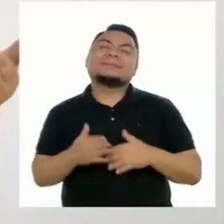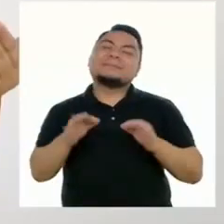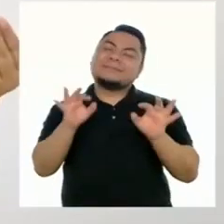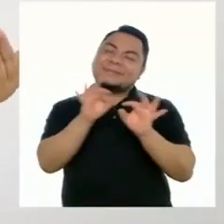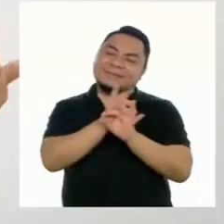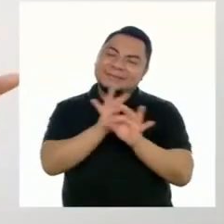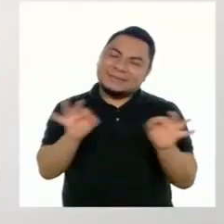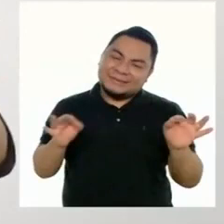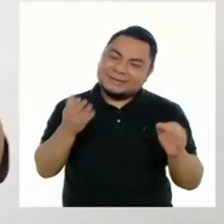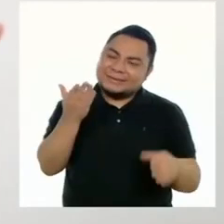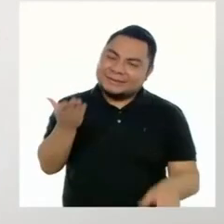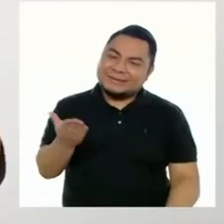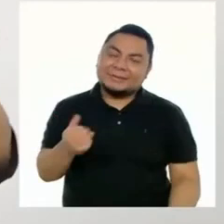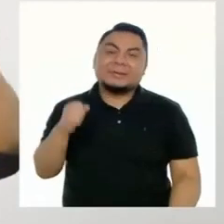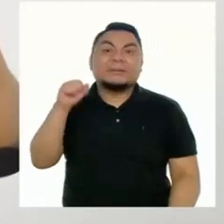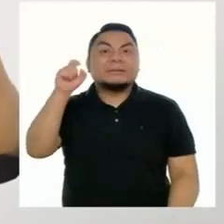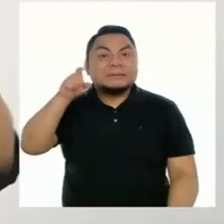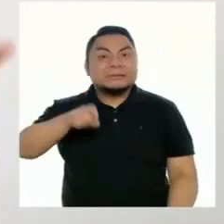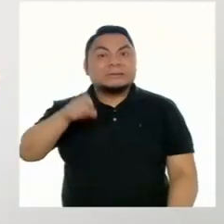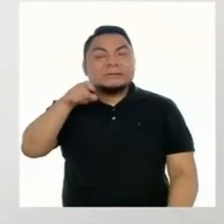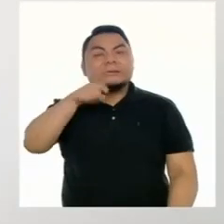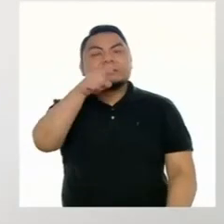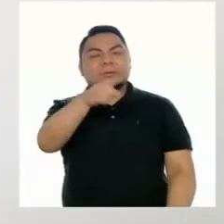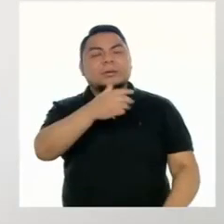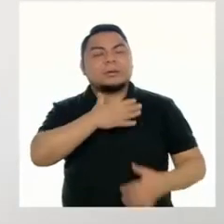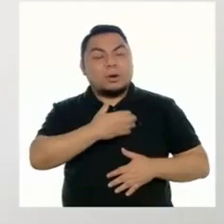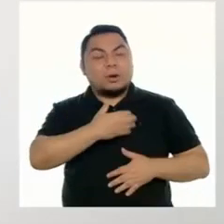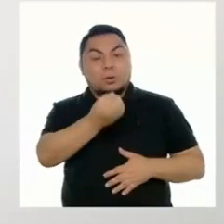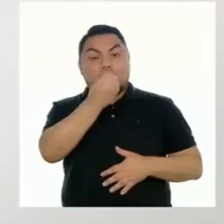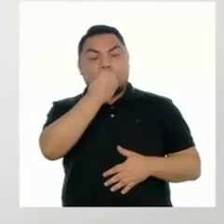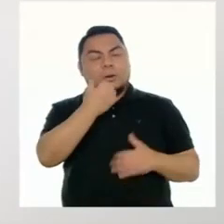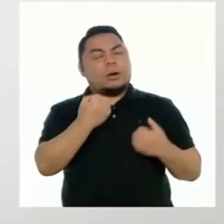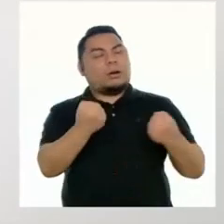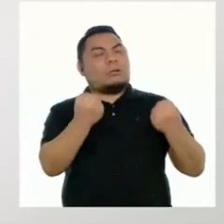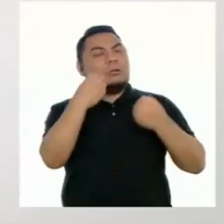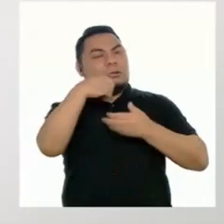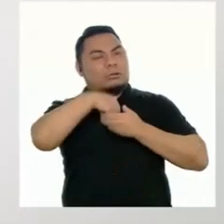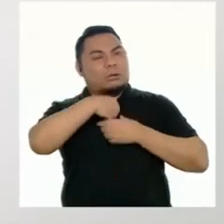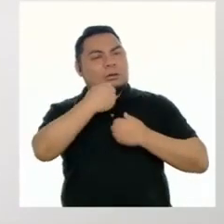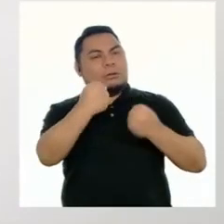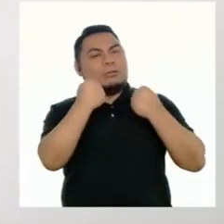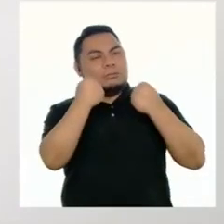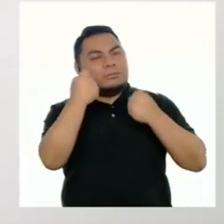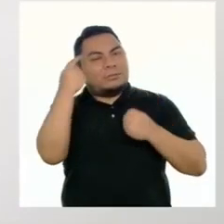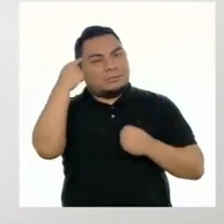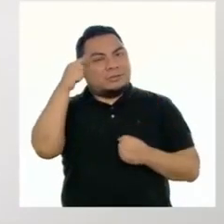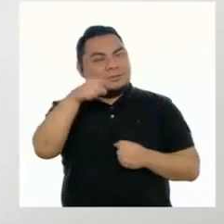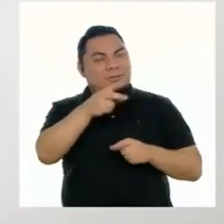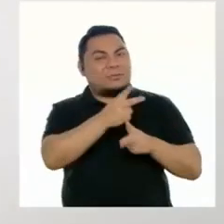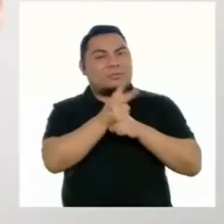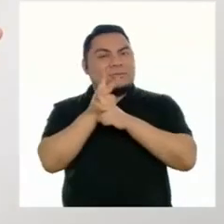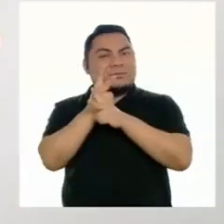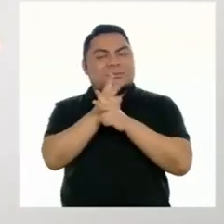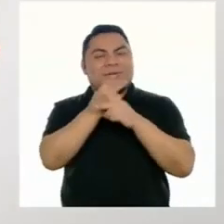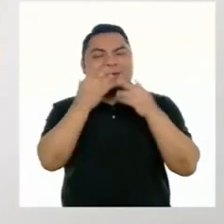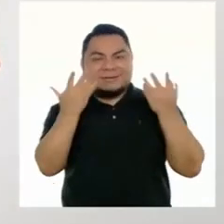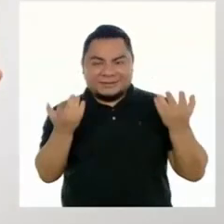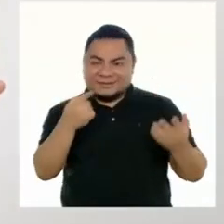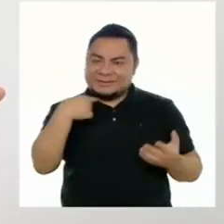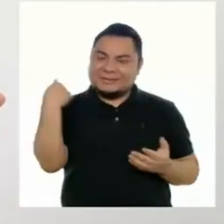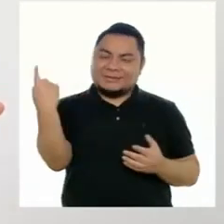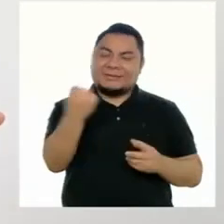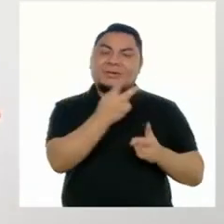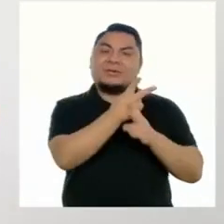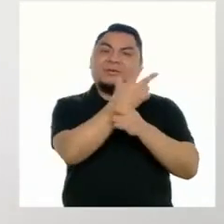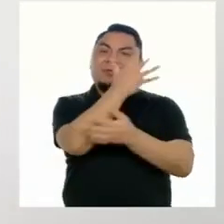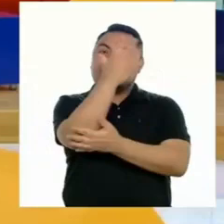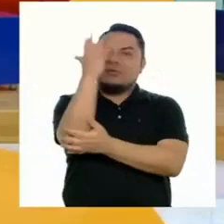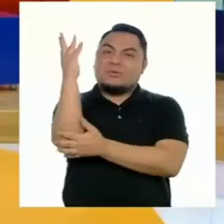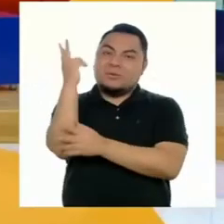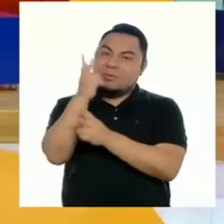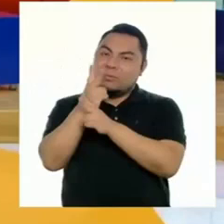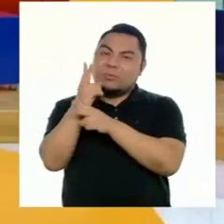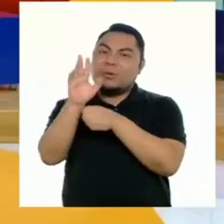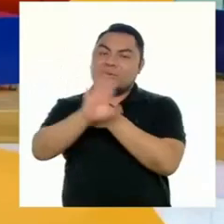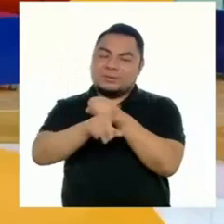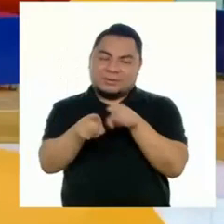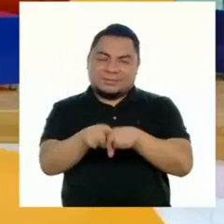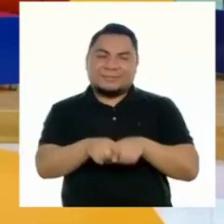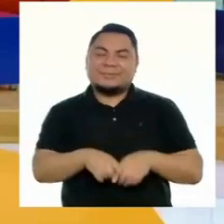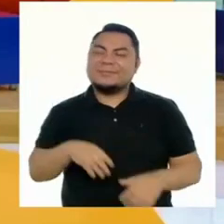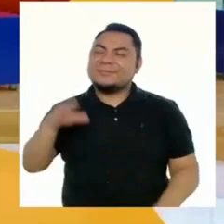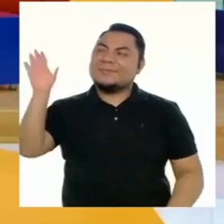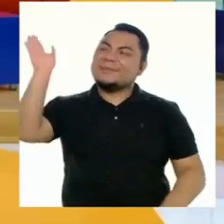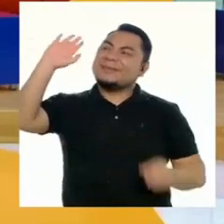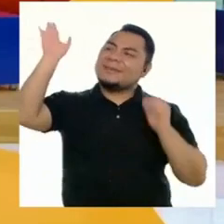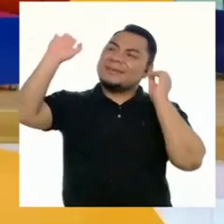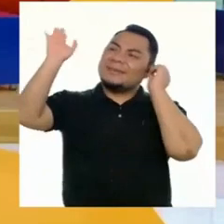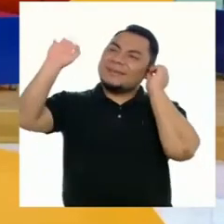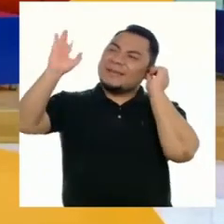Rodrigo. Necesitamos que estés bien alimentado para el reto de cuidar nuestra biodiversidad. Adiós,